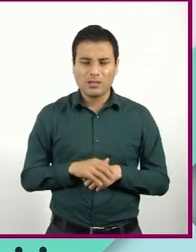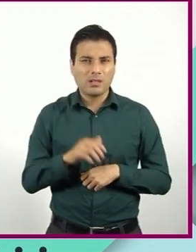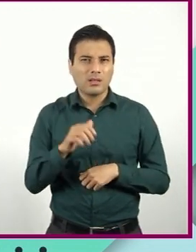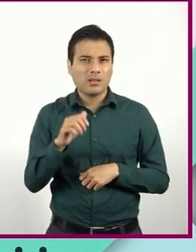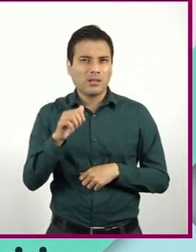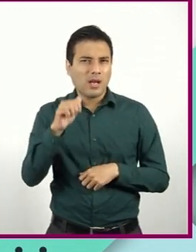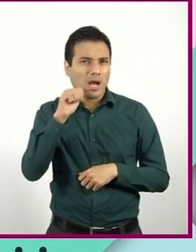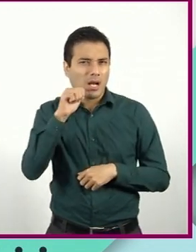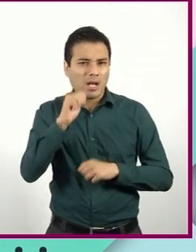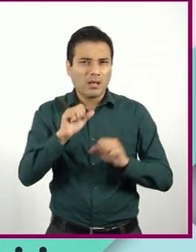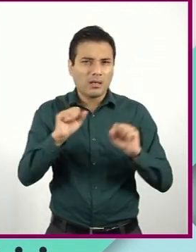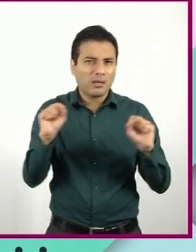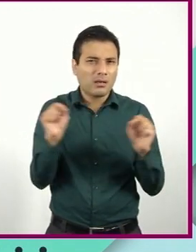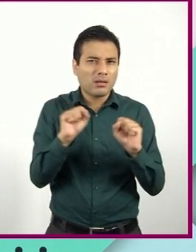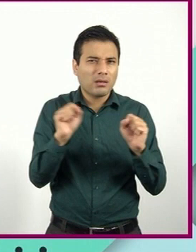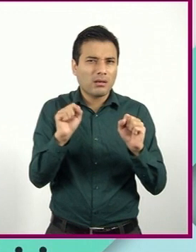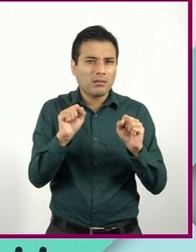Ana?